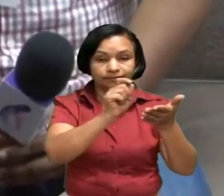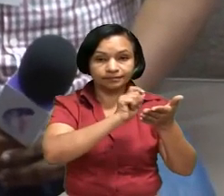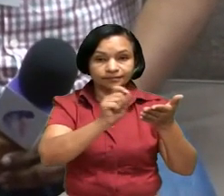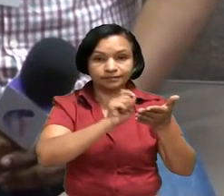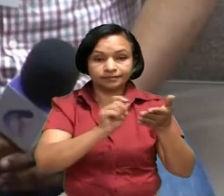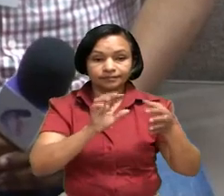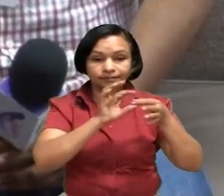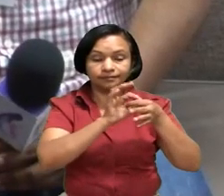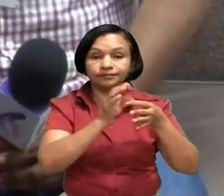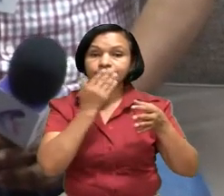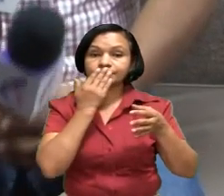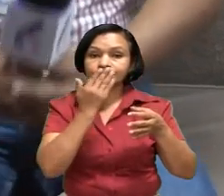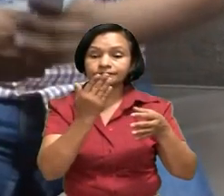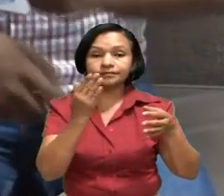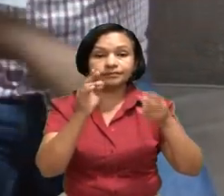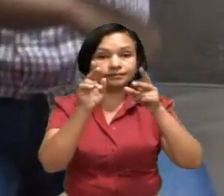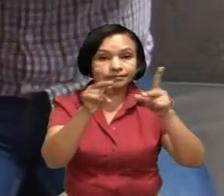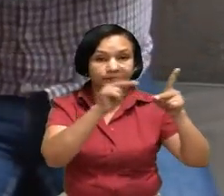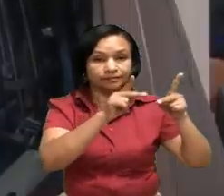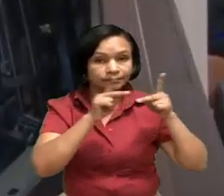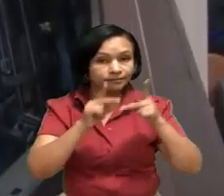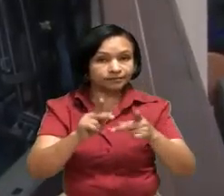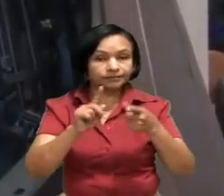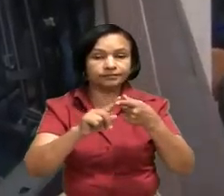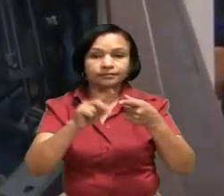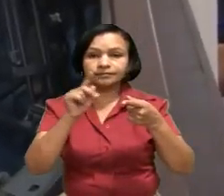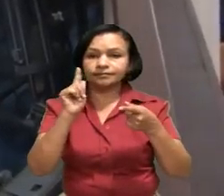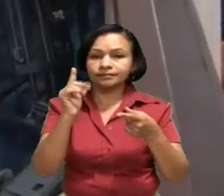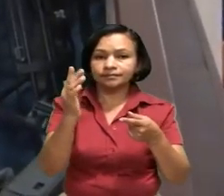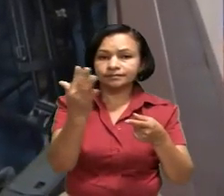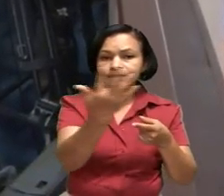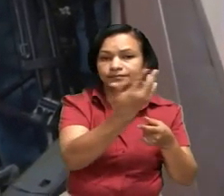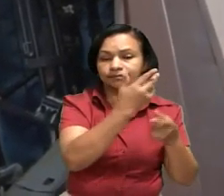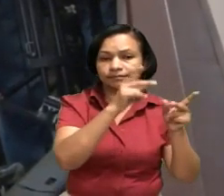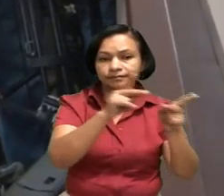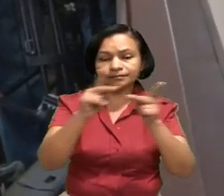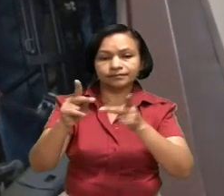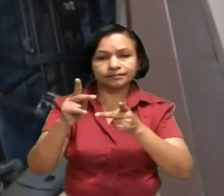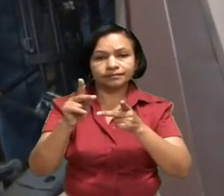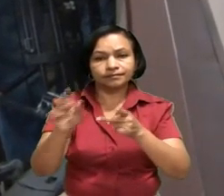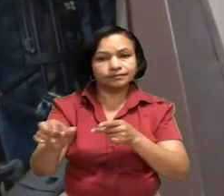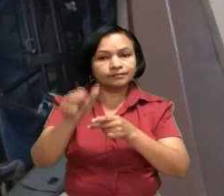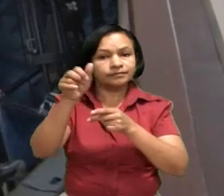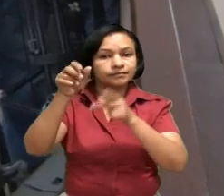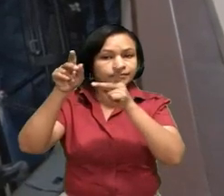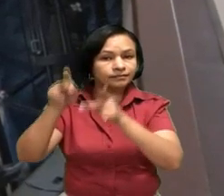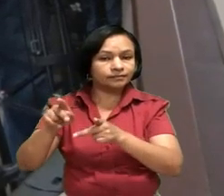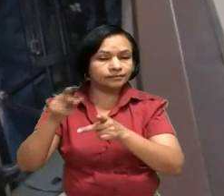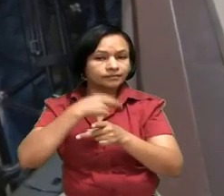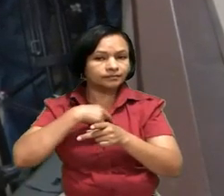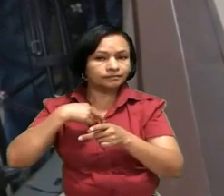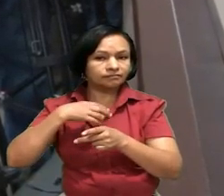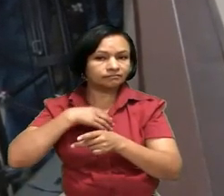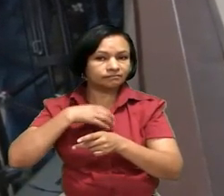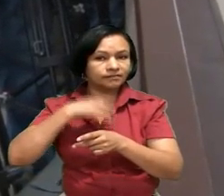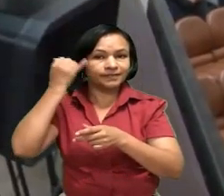del bienestar común al bienestar general pero hay gente que ha hecho de la editorial